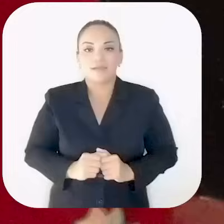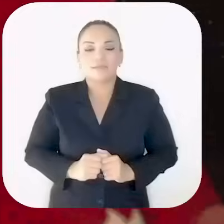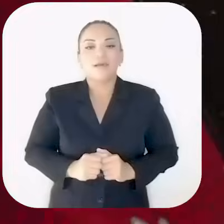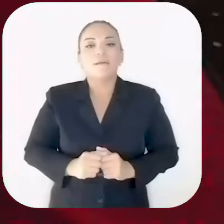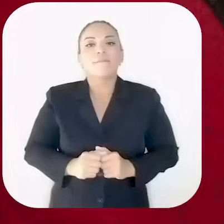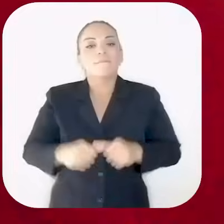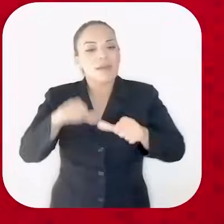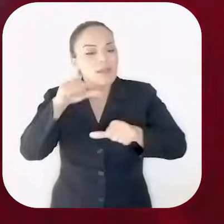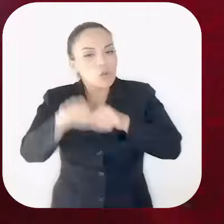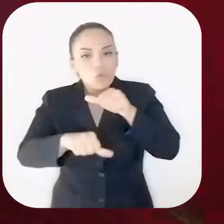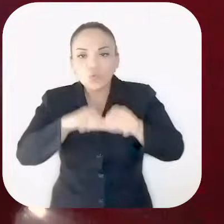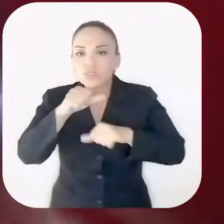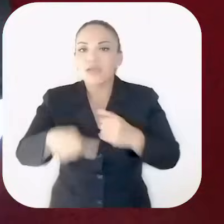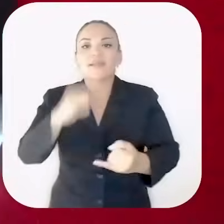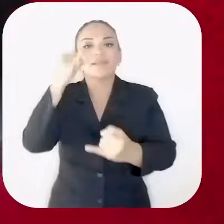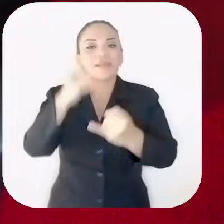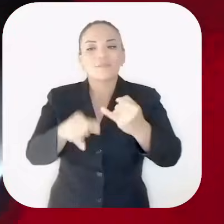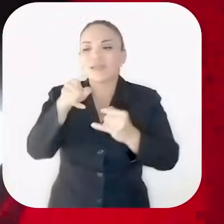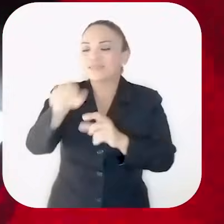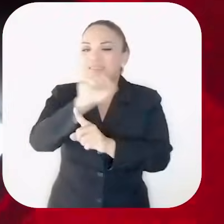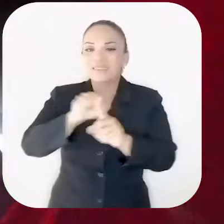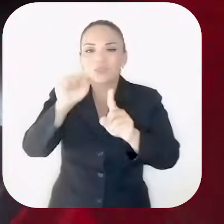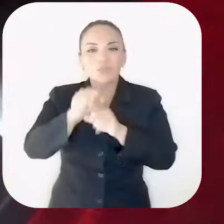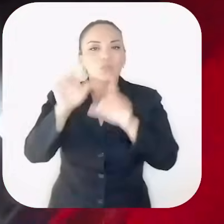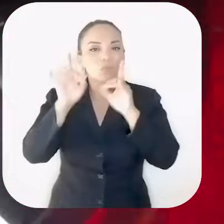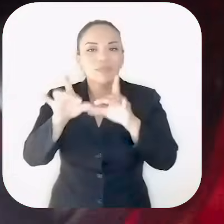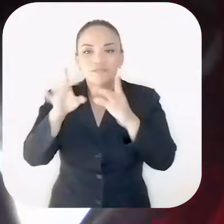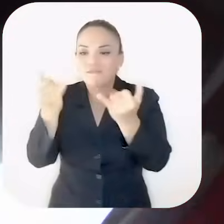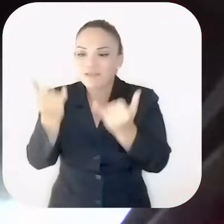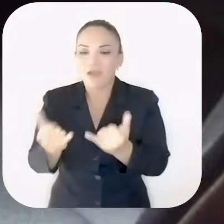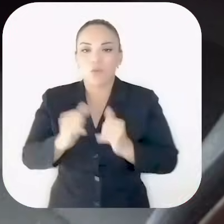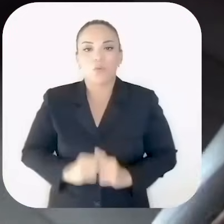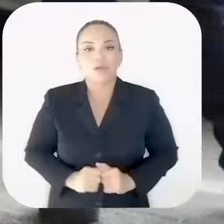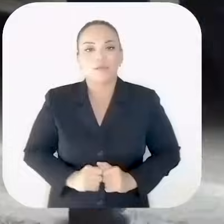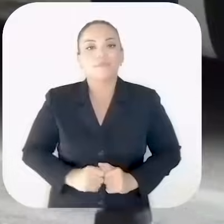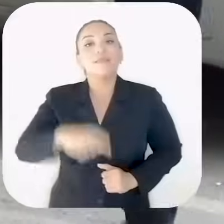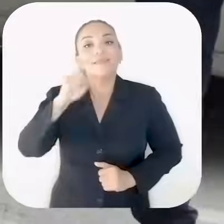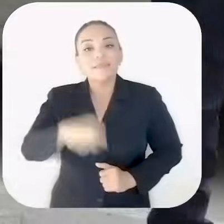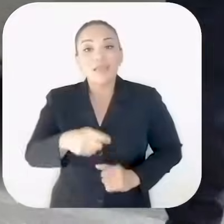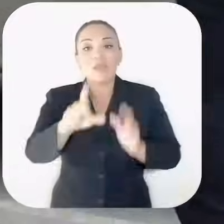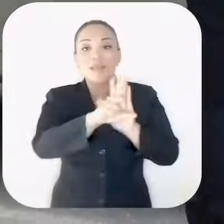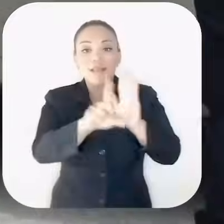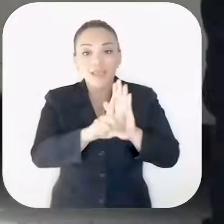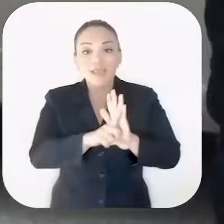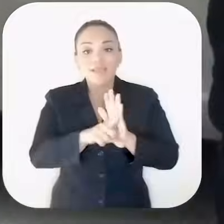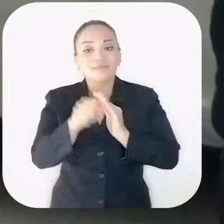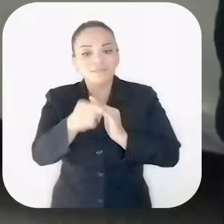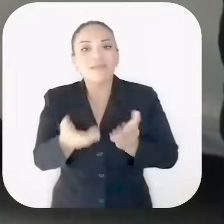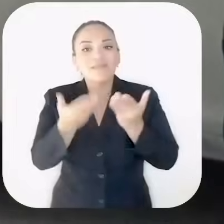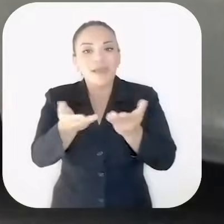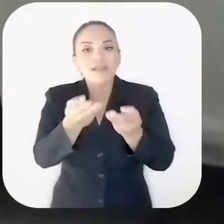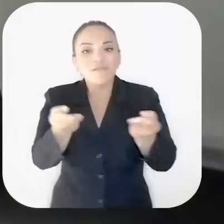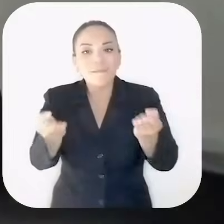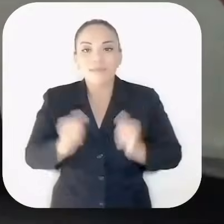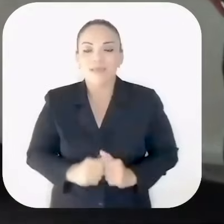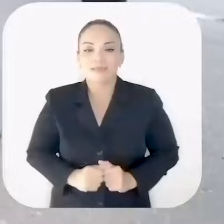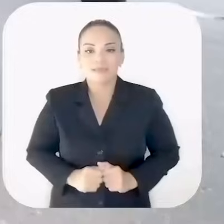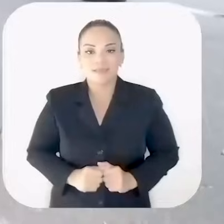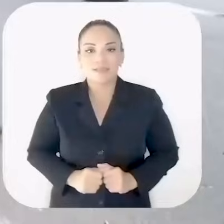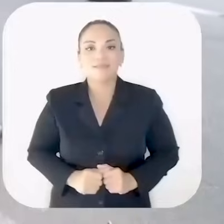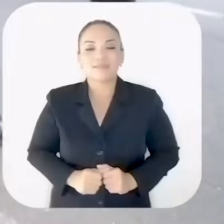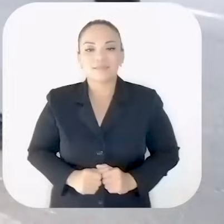luchar contra el flagelo que estamos viviendo. Herramientas que necesariamente pasan por